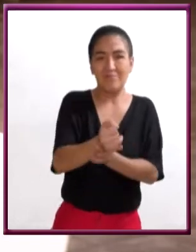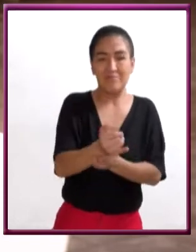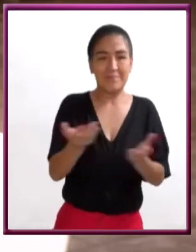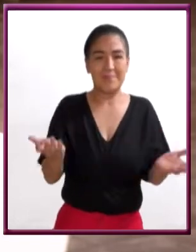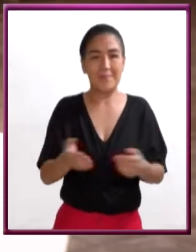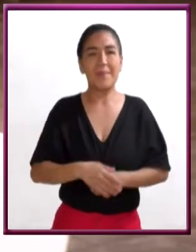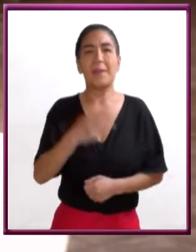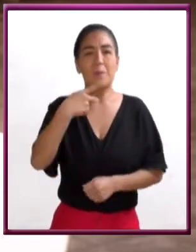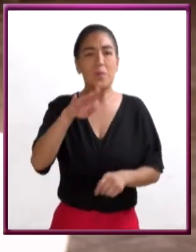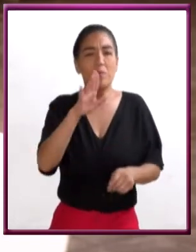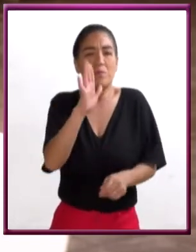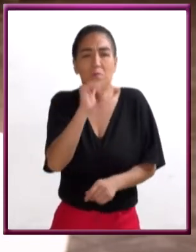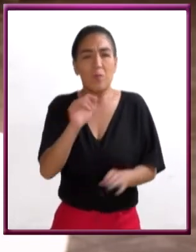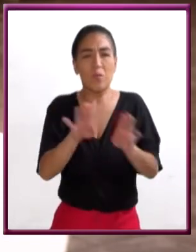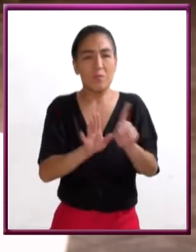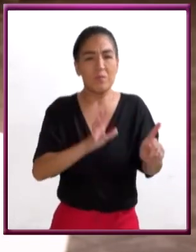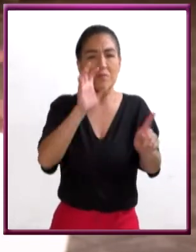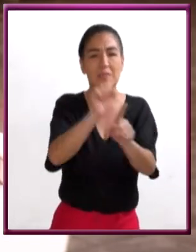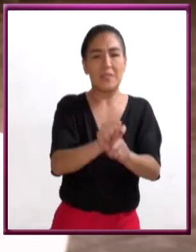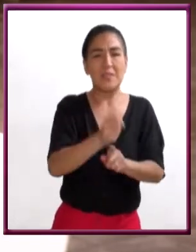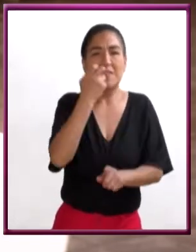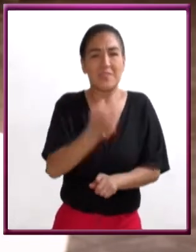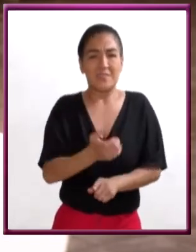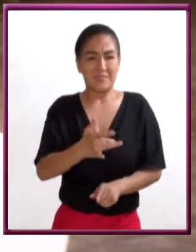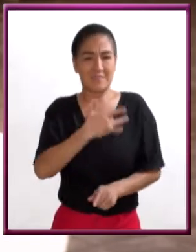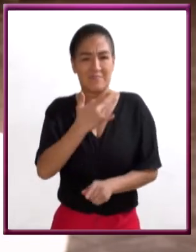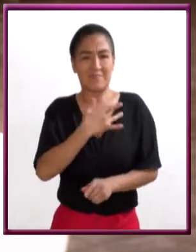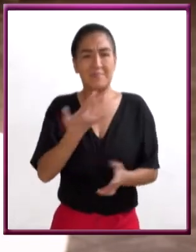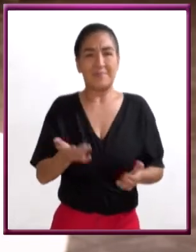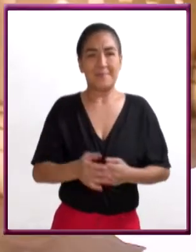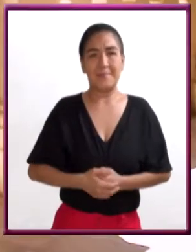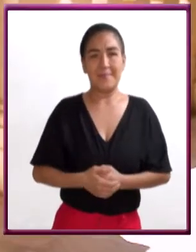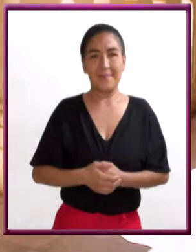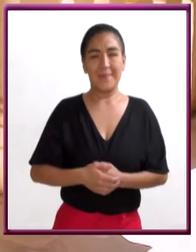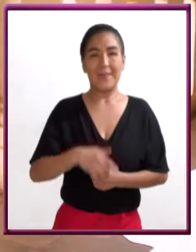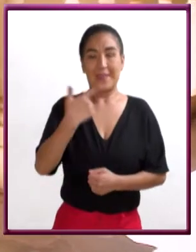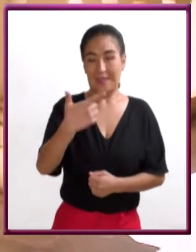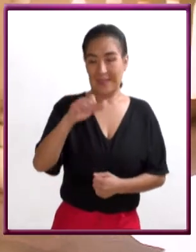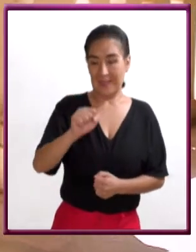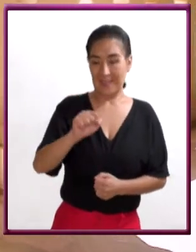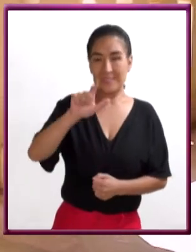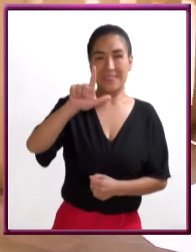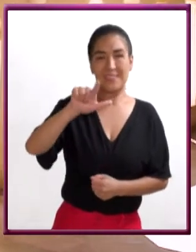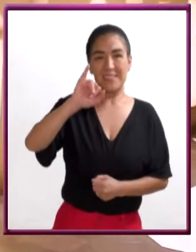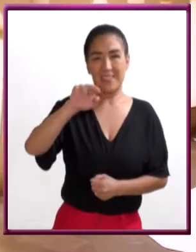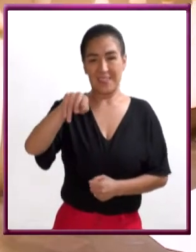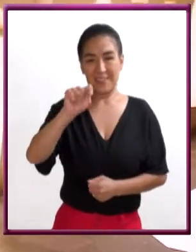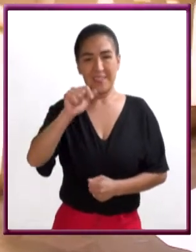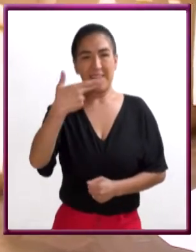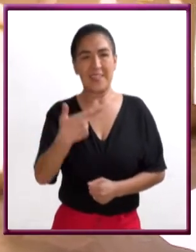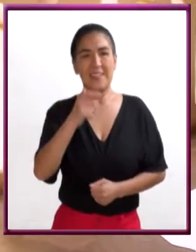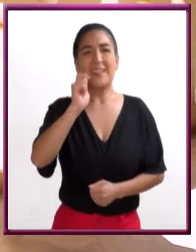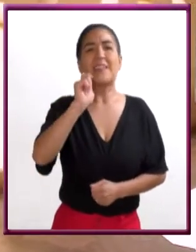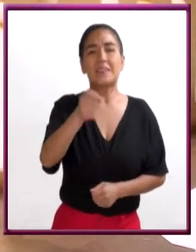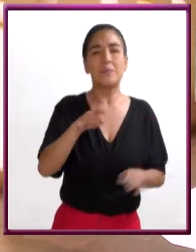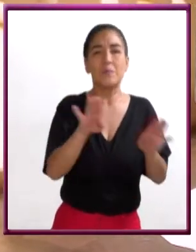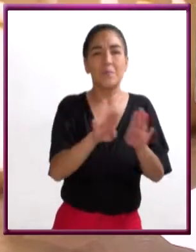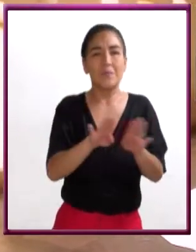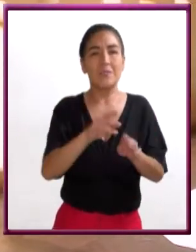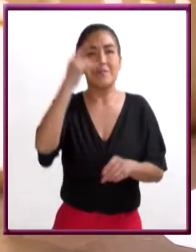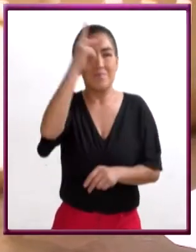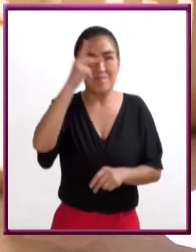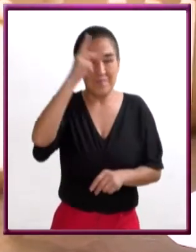tomar decisiones, pero no alcanzas a ver cómo llegaste hasta ahí? El gaslighting es un tema complicado porque hay